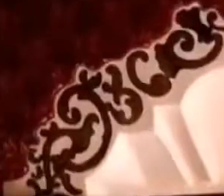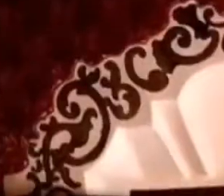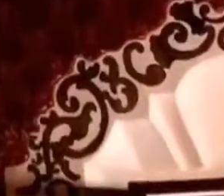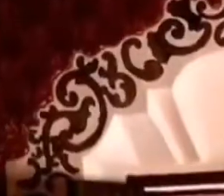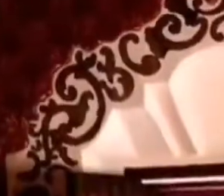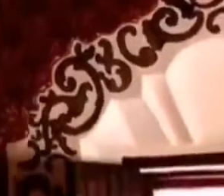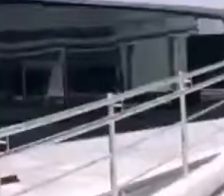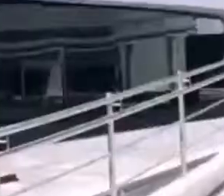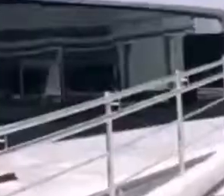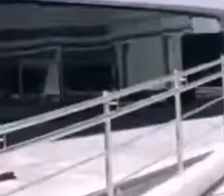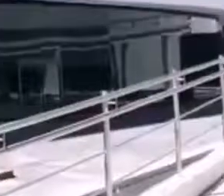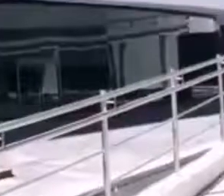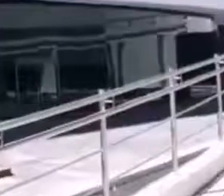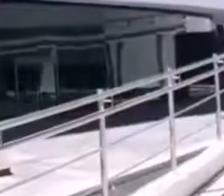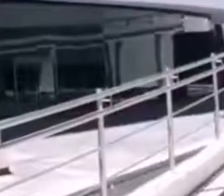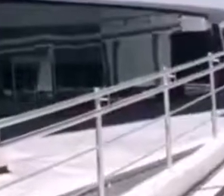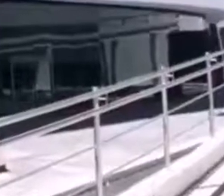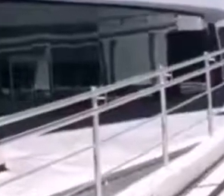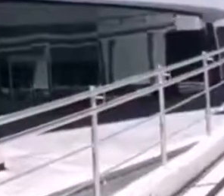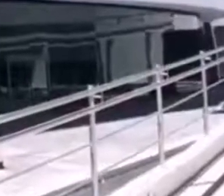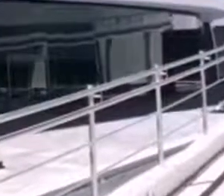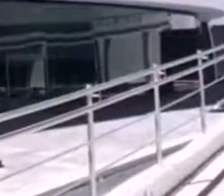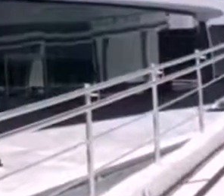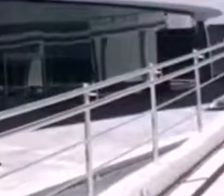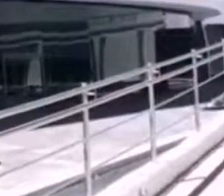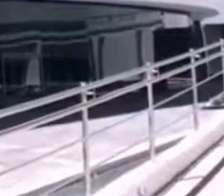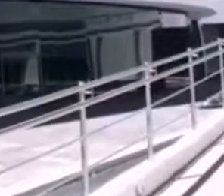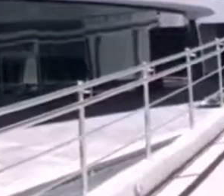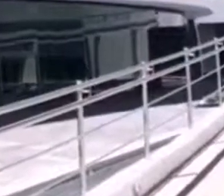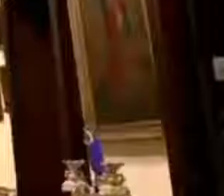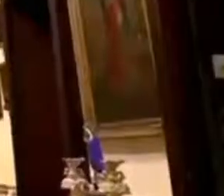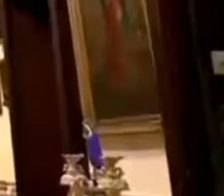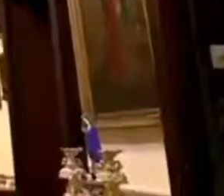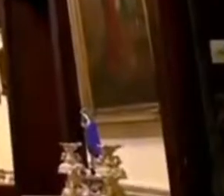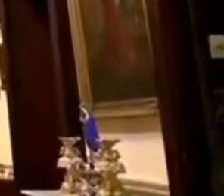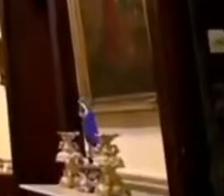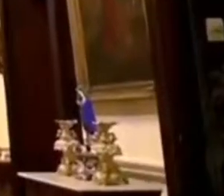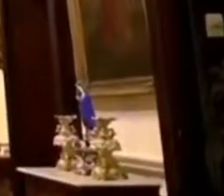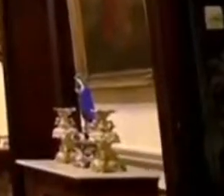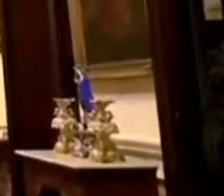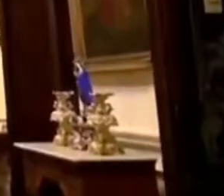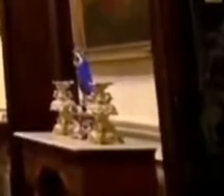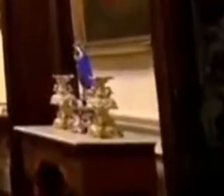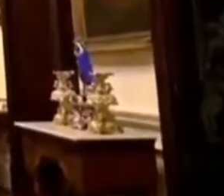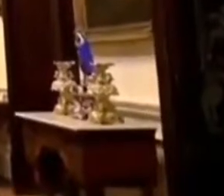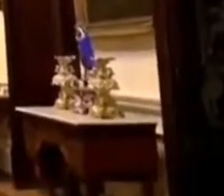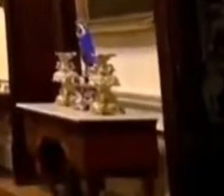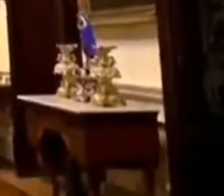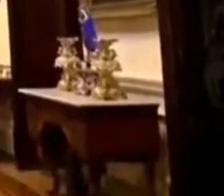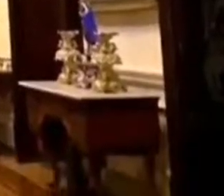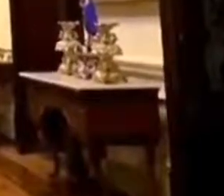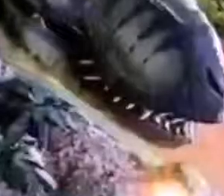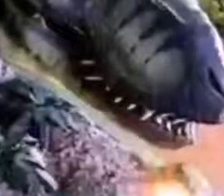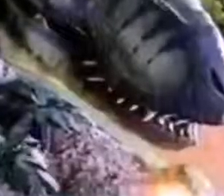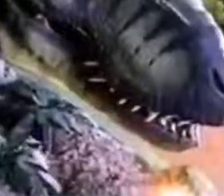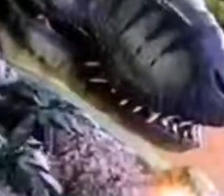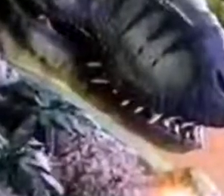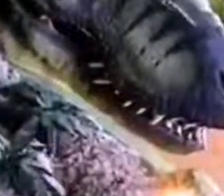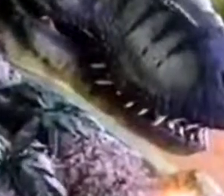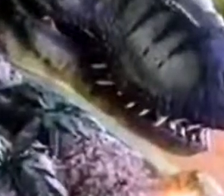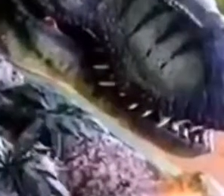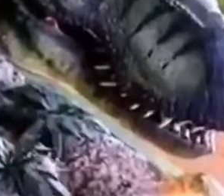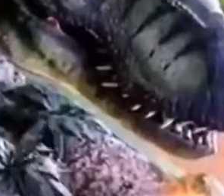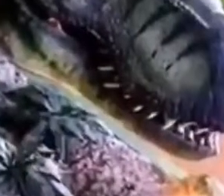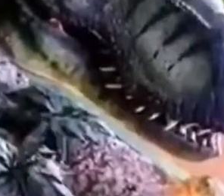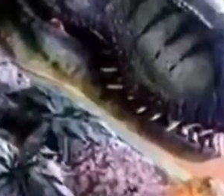para todos los poblanos en nuestra raíz decimos en nuestro adn pero también es parte de nuestra